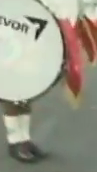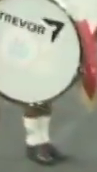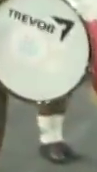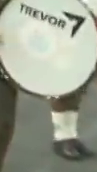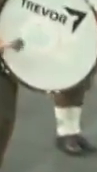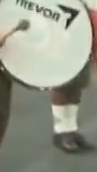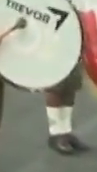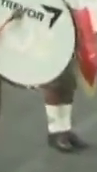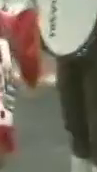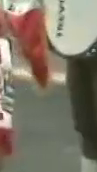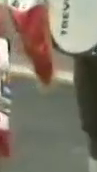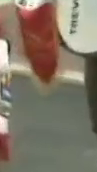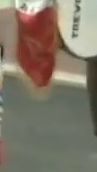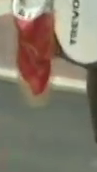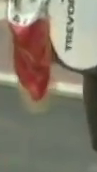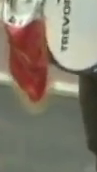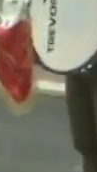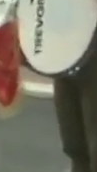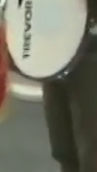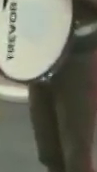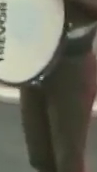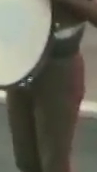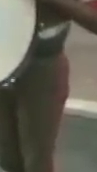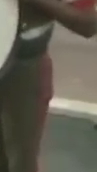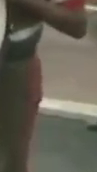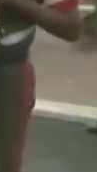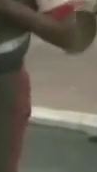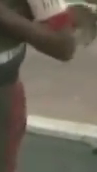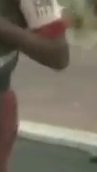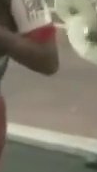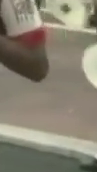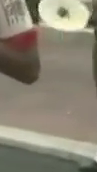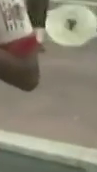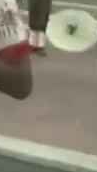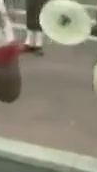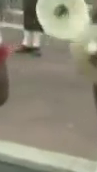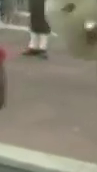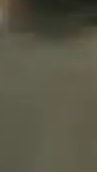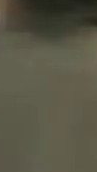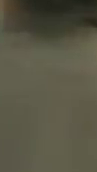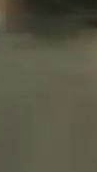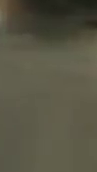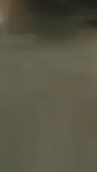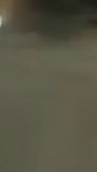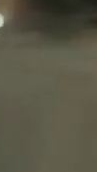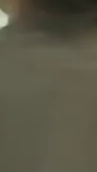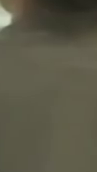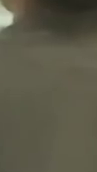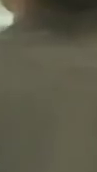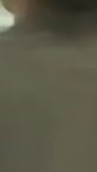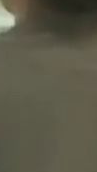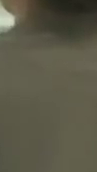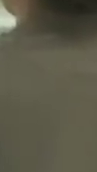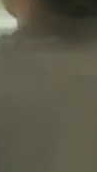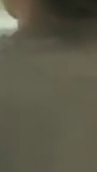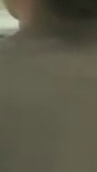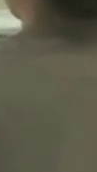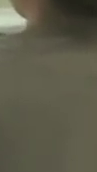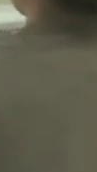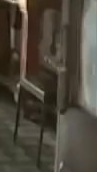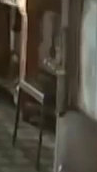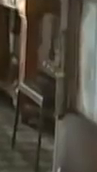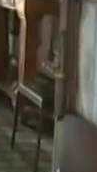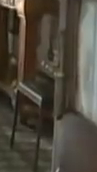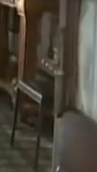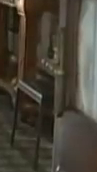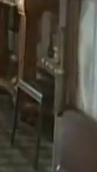que es mi imagen es el presidente de la república bolivariana de venezuela y de los colores correspondientes que se les realiza a